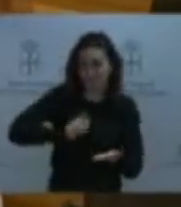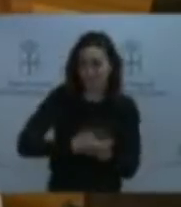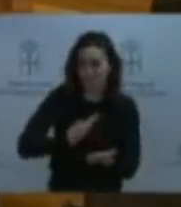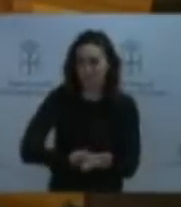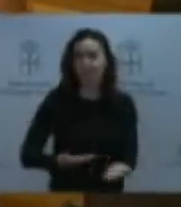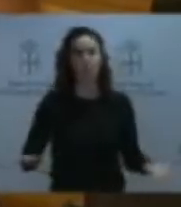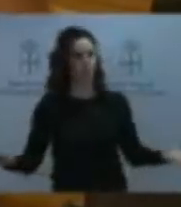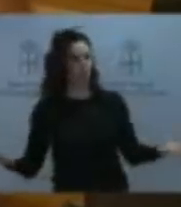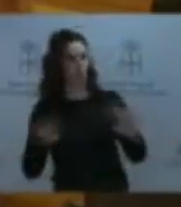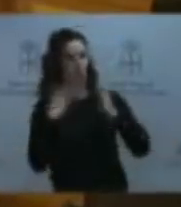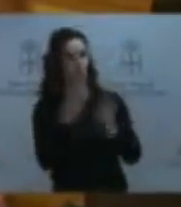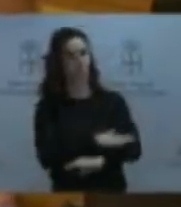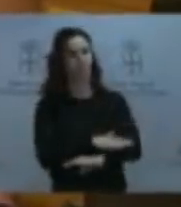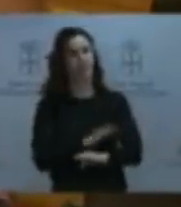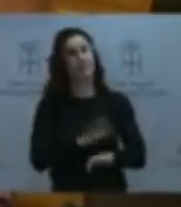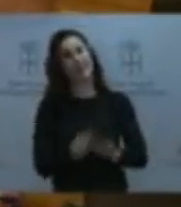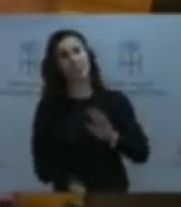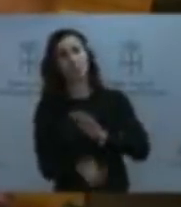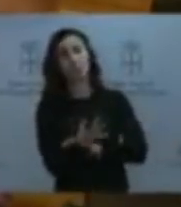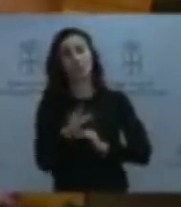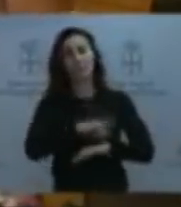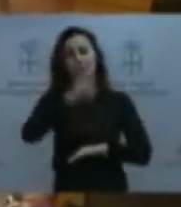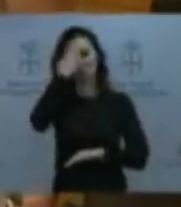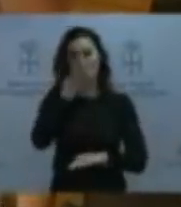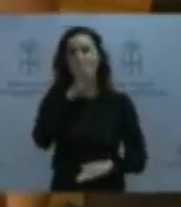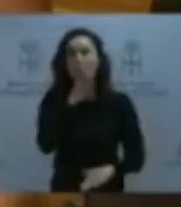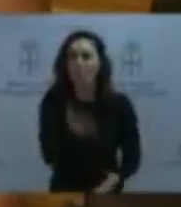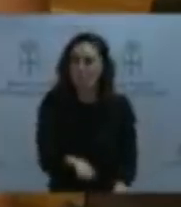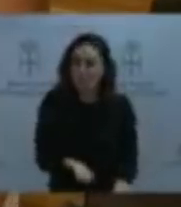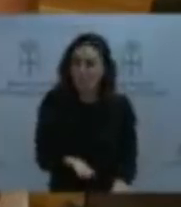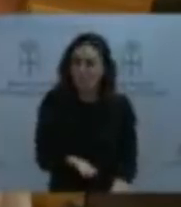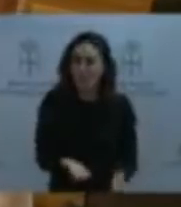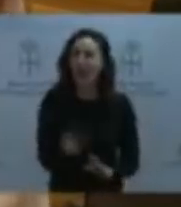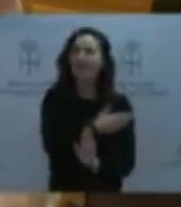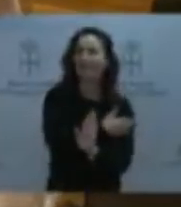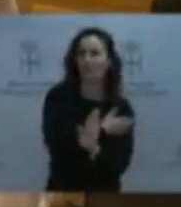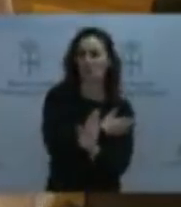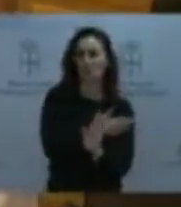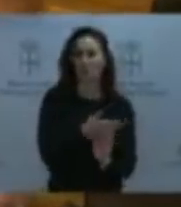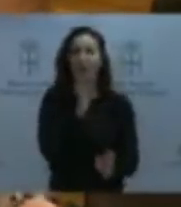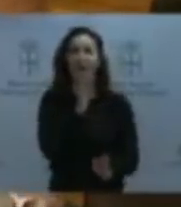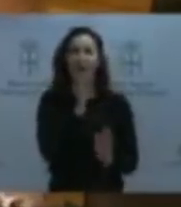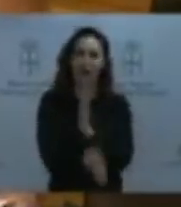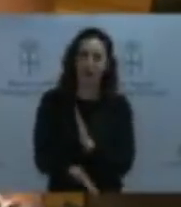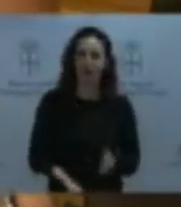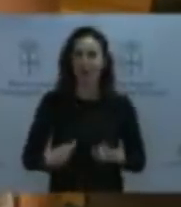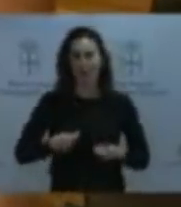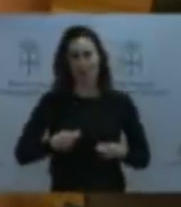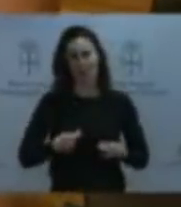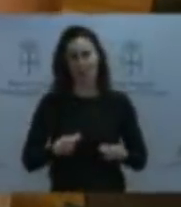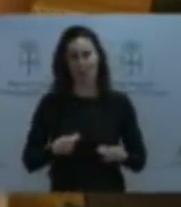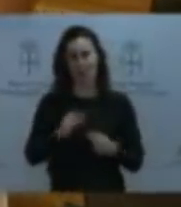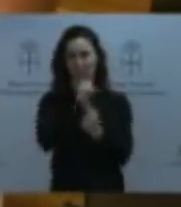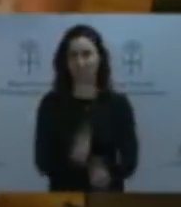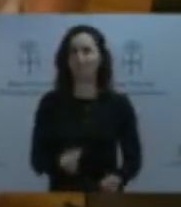de atención primaria, que, por cierto, tenía que crear antes, como ya dijimos durante la negociación presupuestaria, pero que no quiso entender.